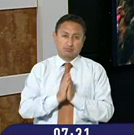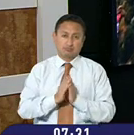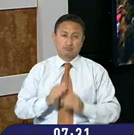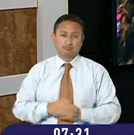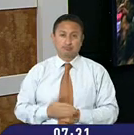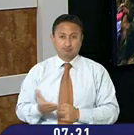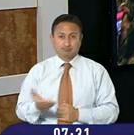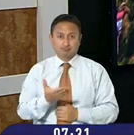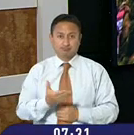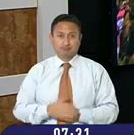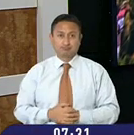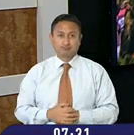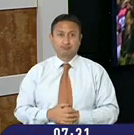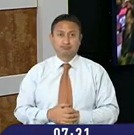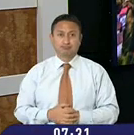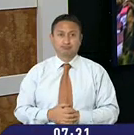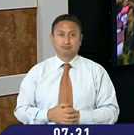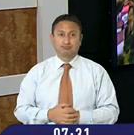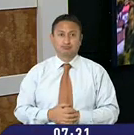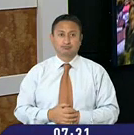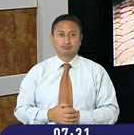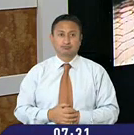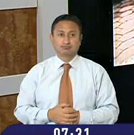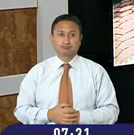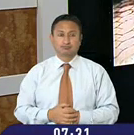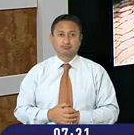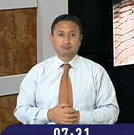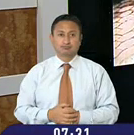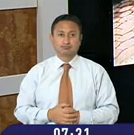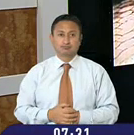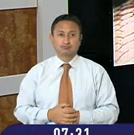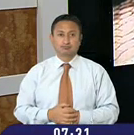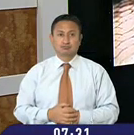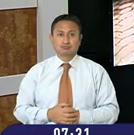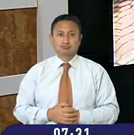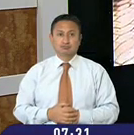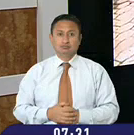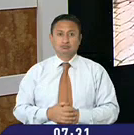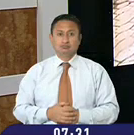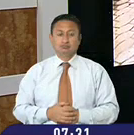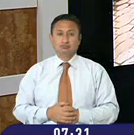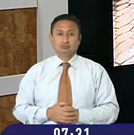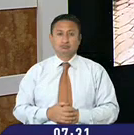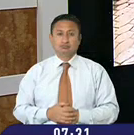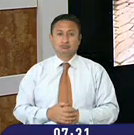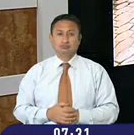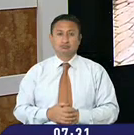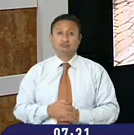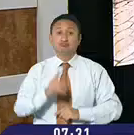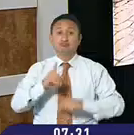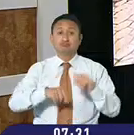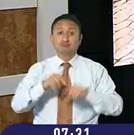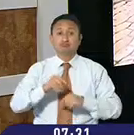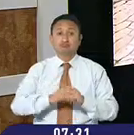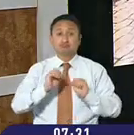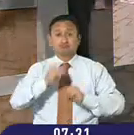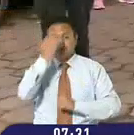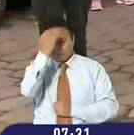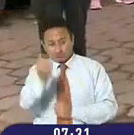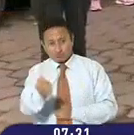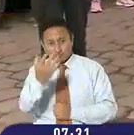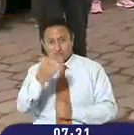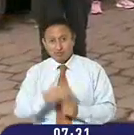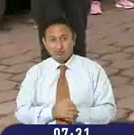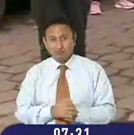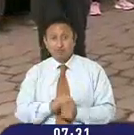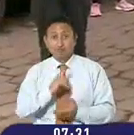Adelante. cierto, amigos televidentes, muy buenos días. Así